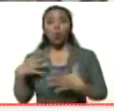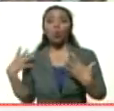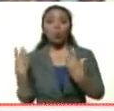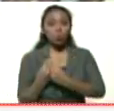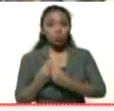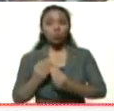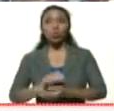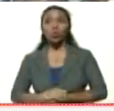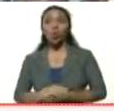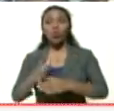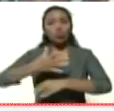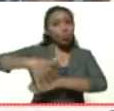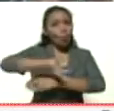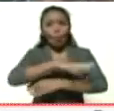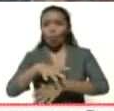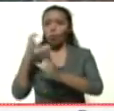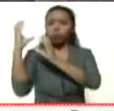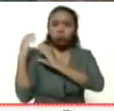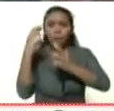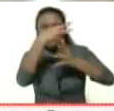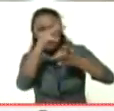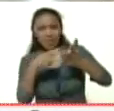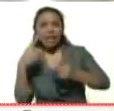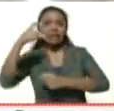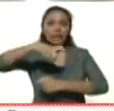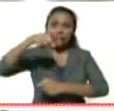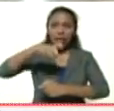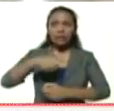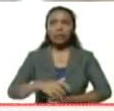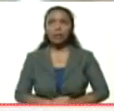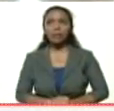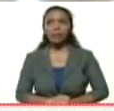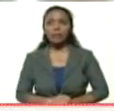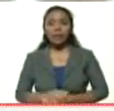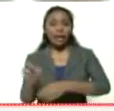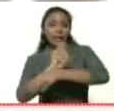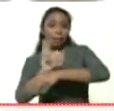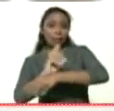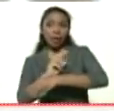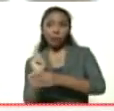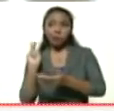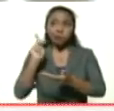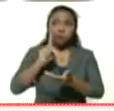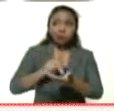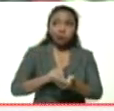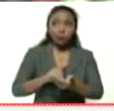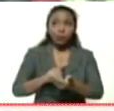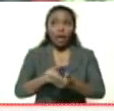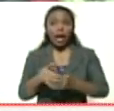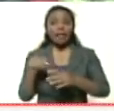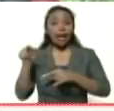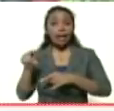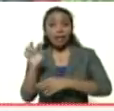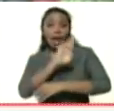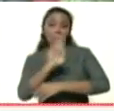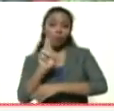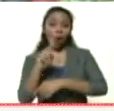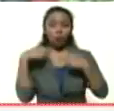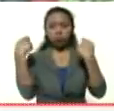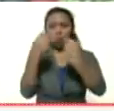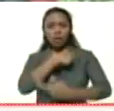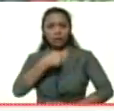conjuntamente con todo el equipamiento que de manera rápida ha venido llegando de parte de la República Popular